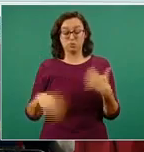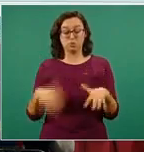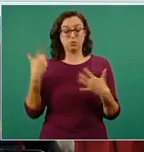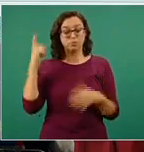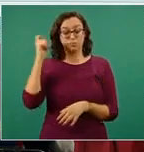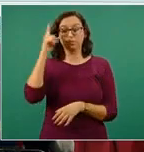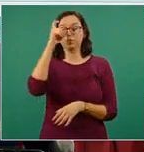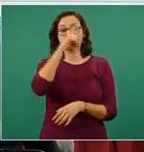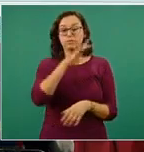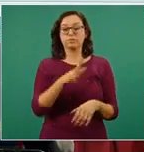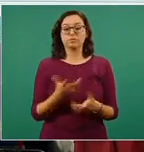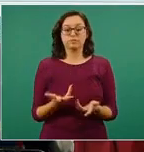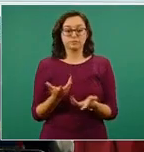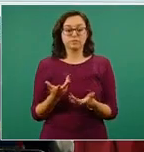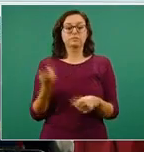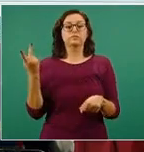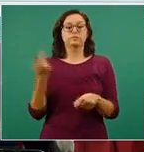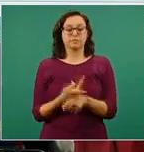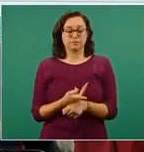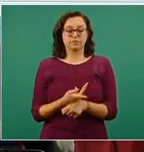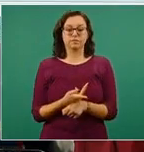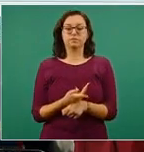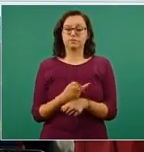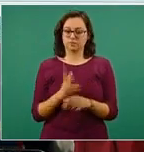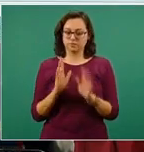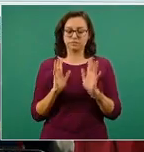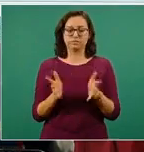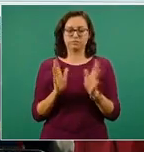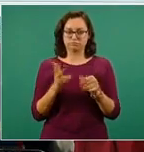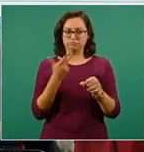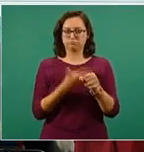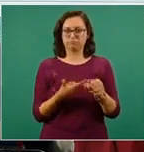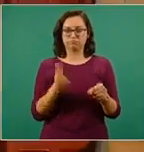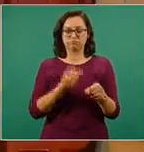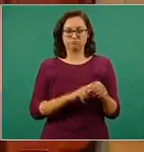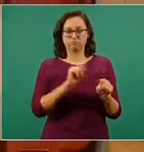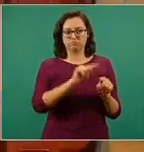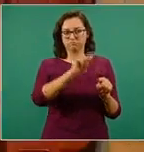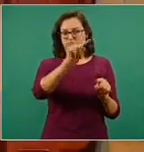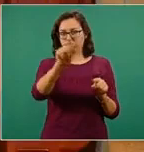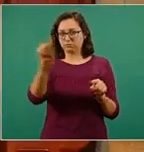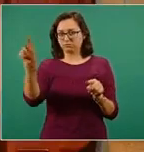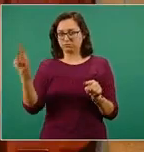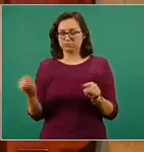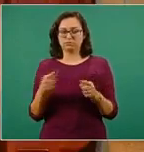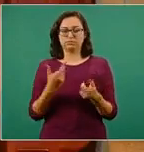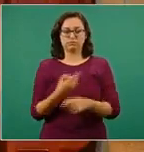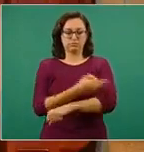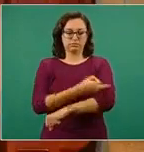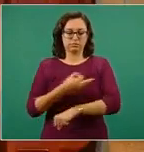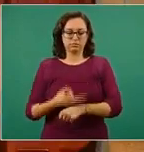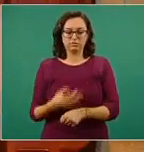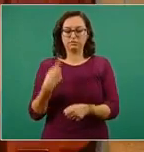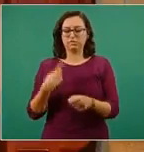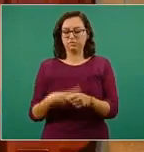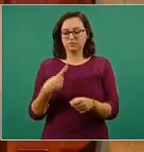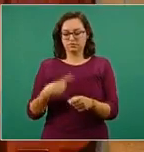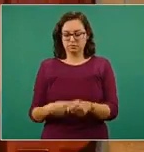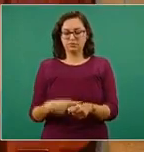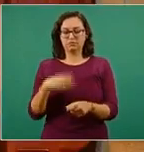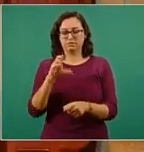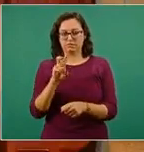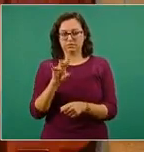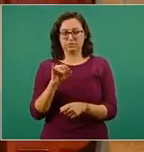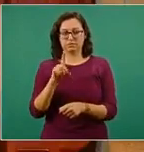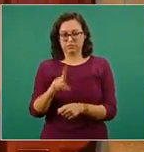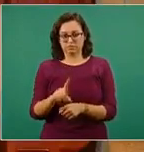fuerte. Entonces se abrió también una regionalización de clínicas para la atención de familias y enfermos de